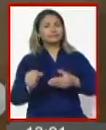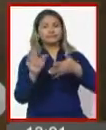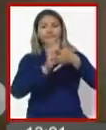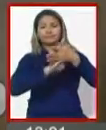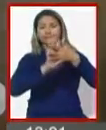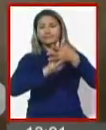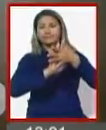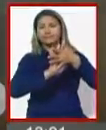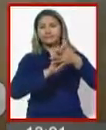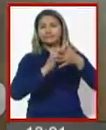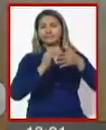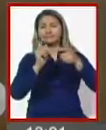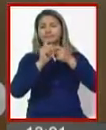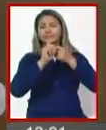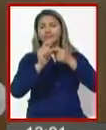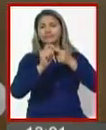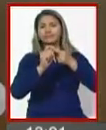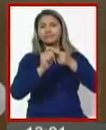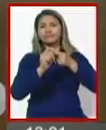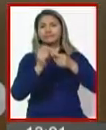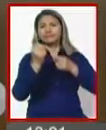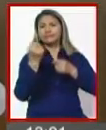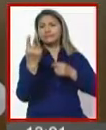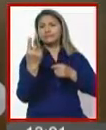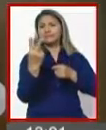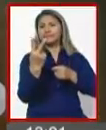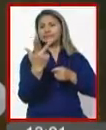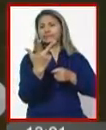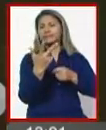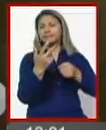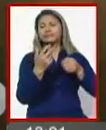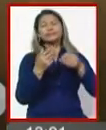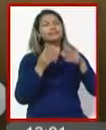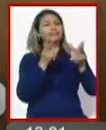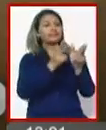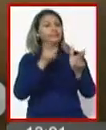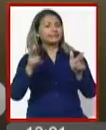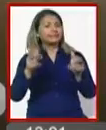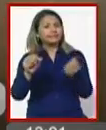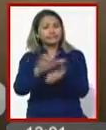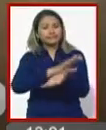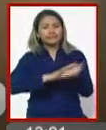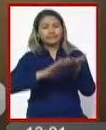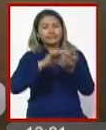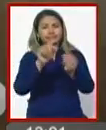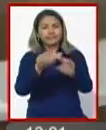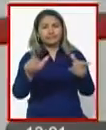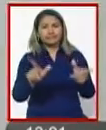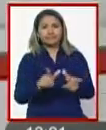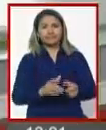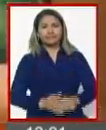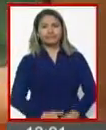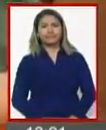cine, los taxis estacionan en doble y triple fila, causando un caos vehicular en este